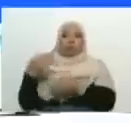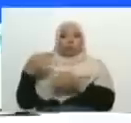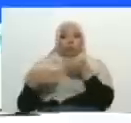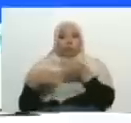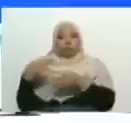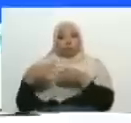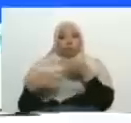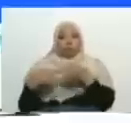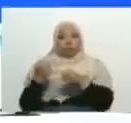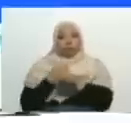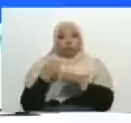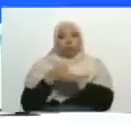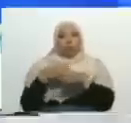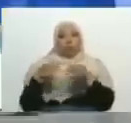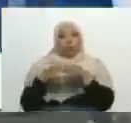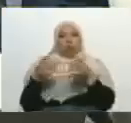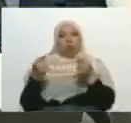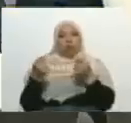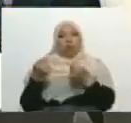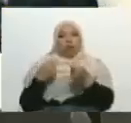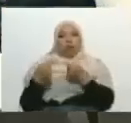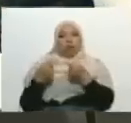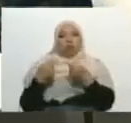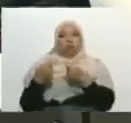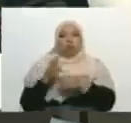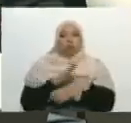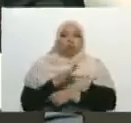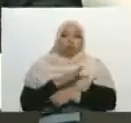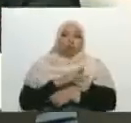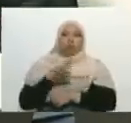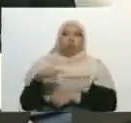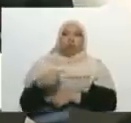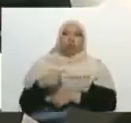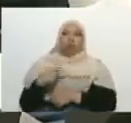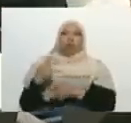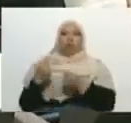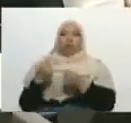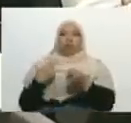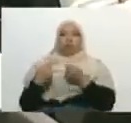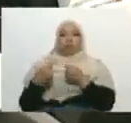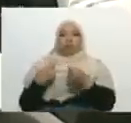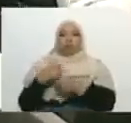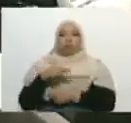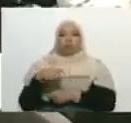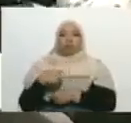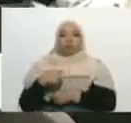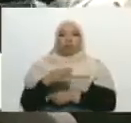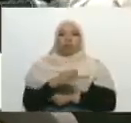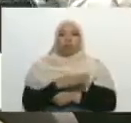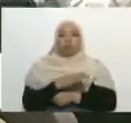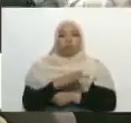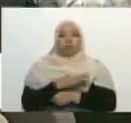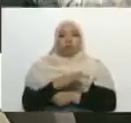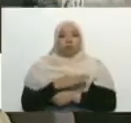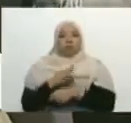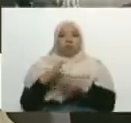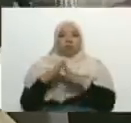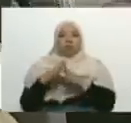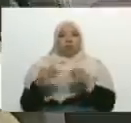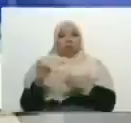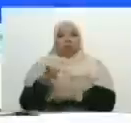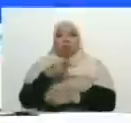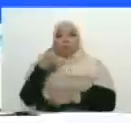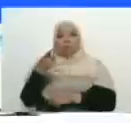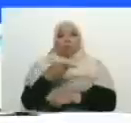que se ha servido de grupos económicos para su propio beneficio económico, para su propio beneficio